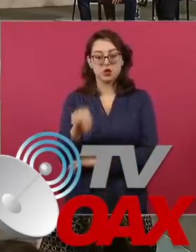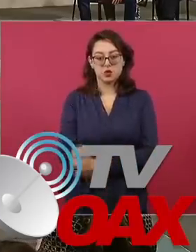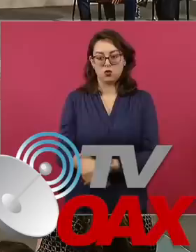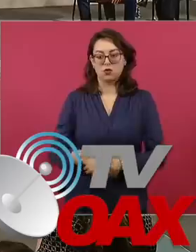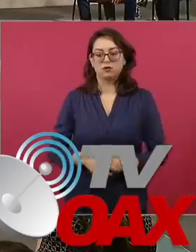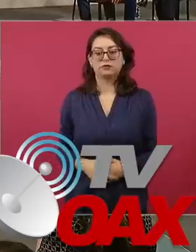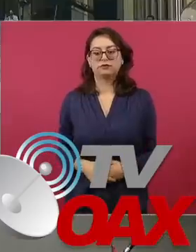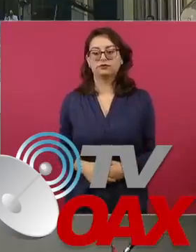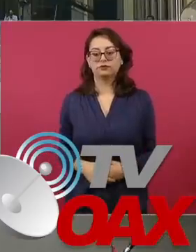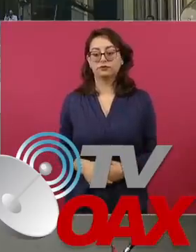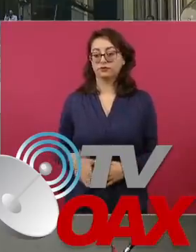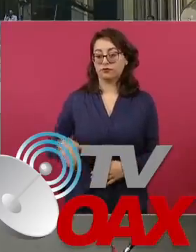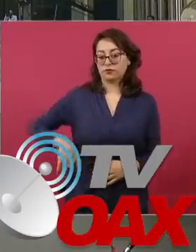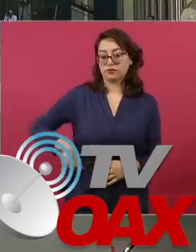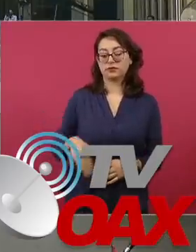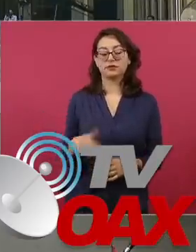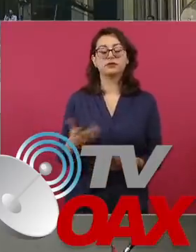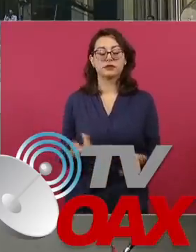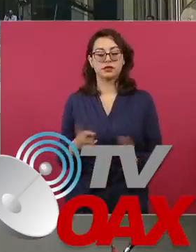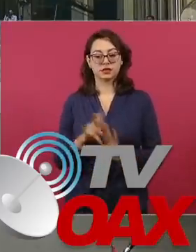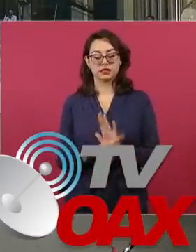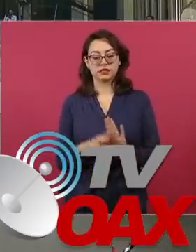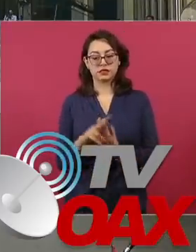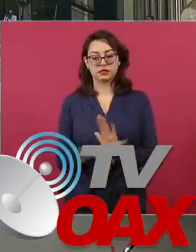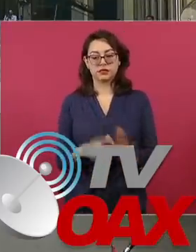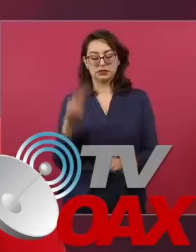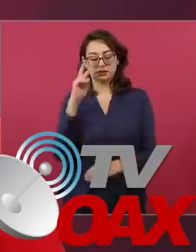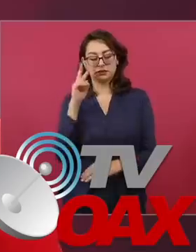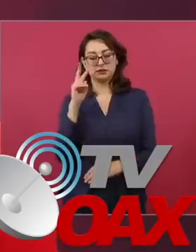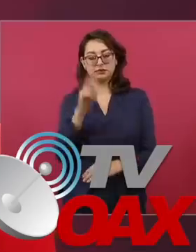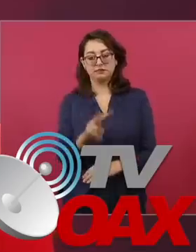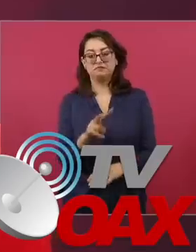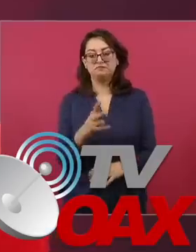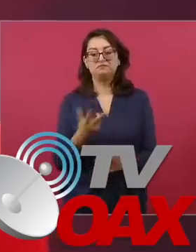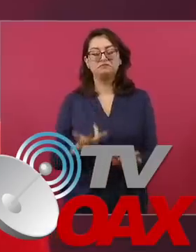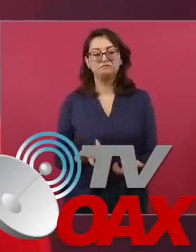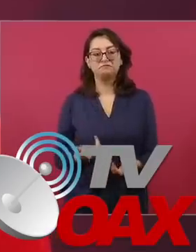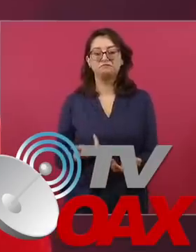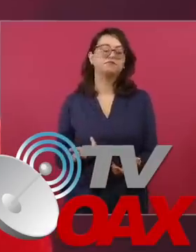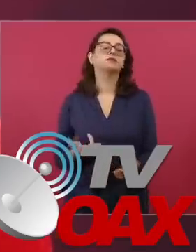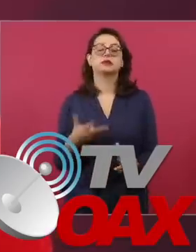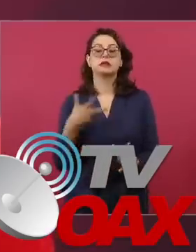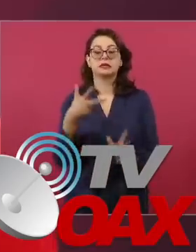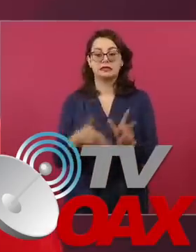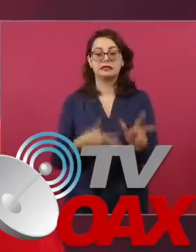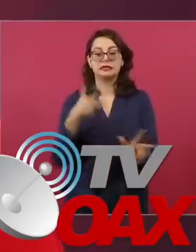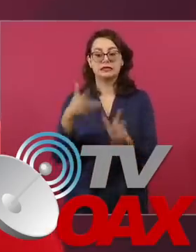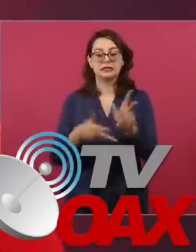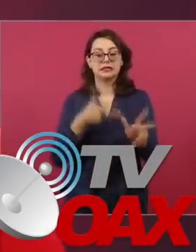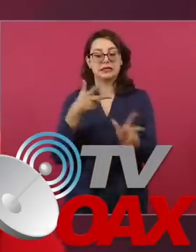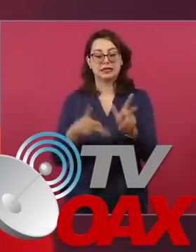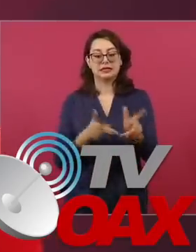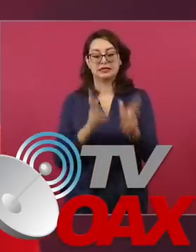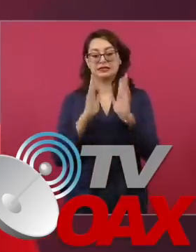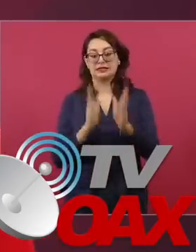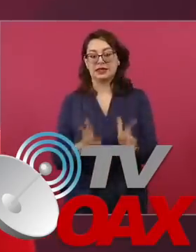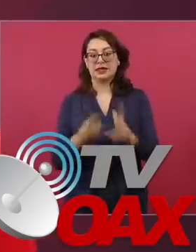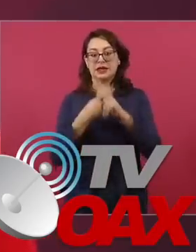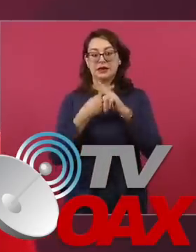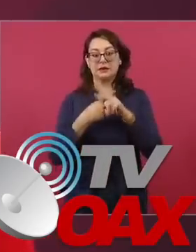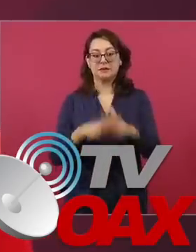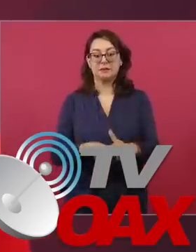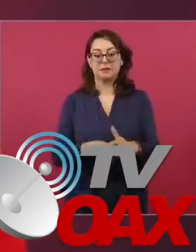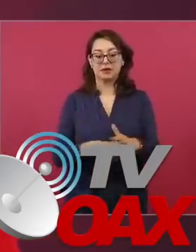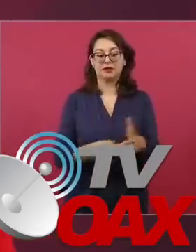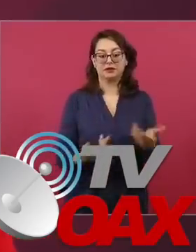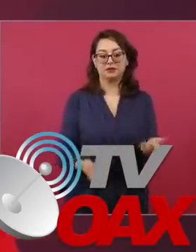Javier May en las plataformas, no es solamente un tren. Esto que va ahí, camino a Cancún, en esas enormes plataformas, es